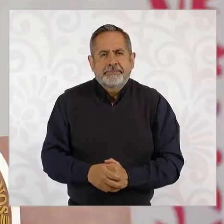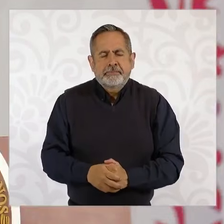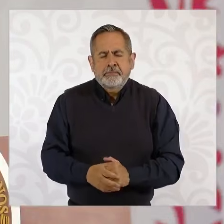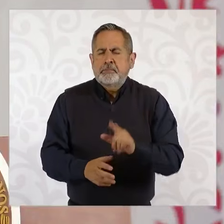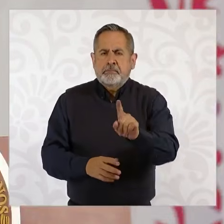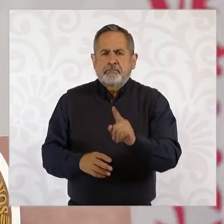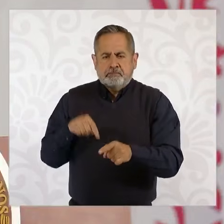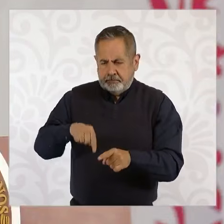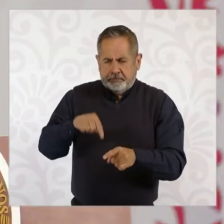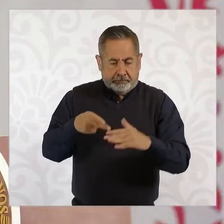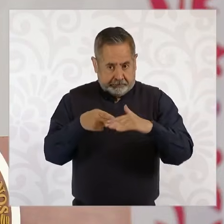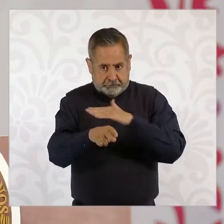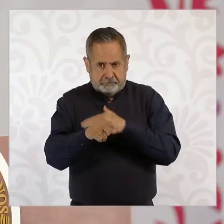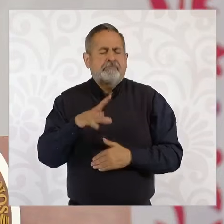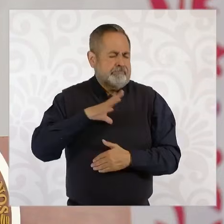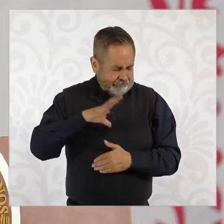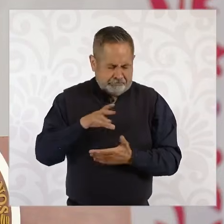Hay inversión en el metro.